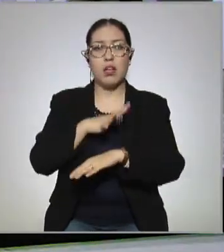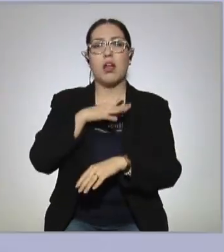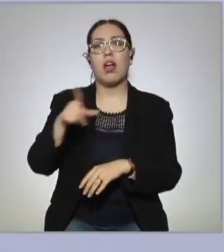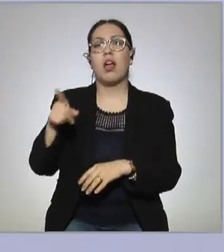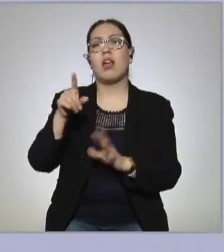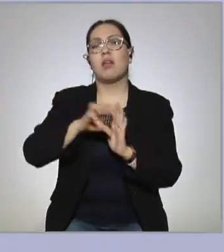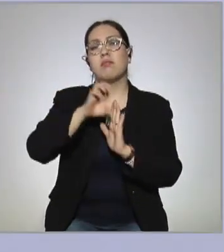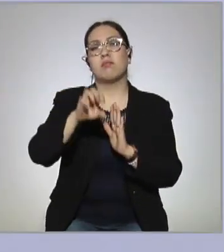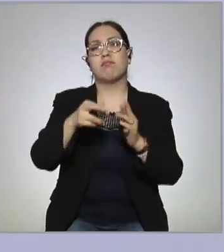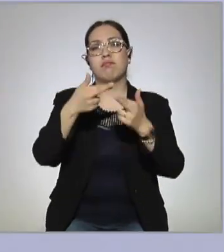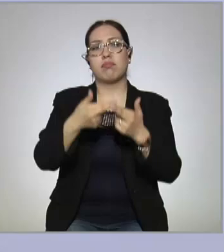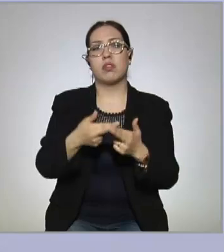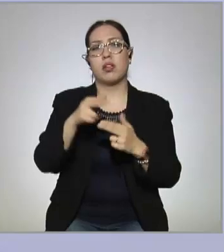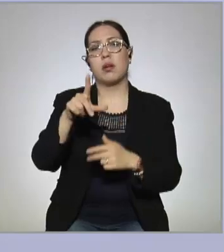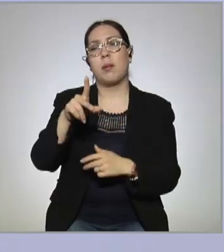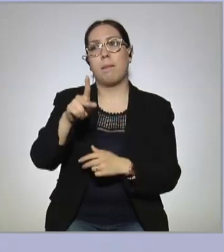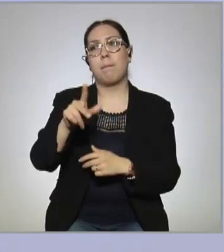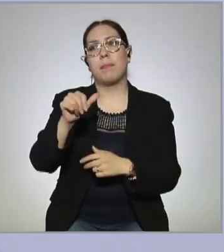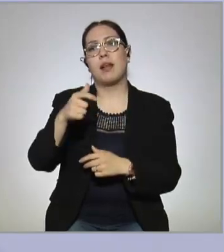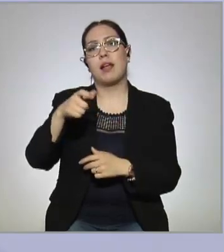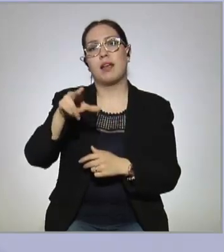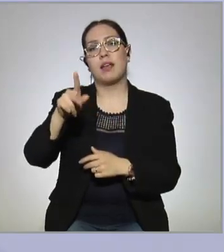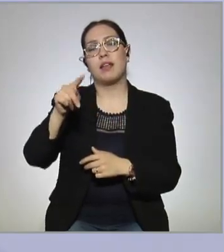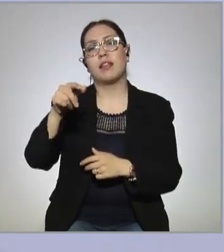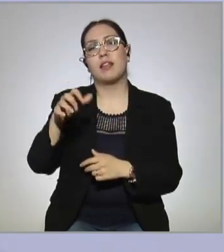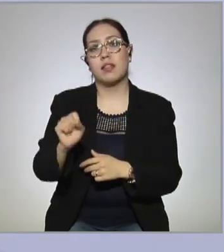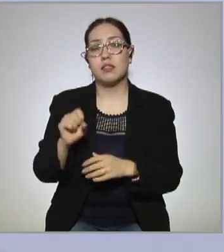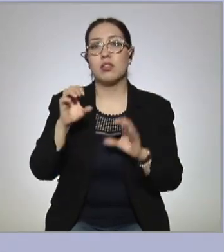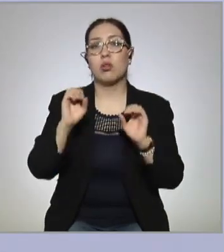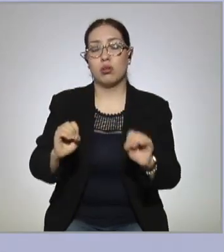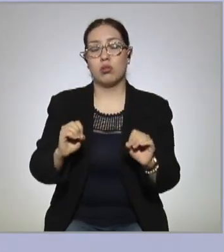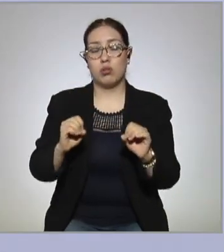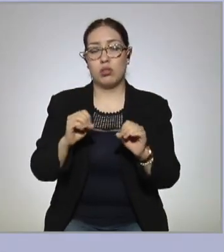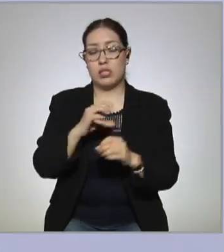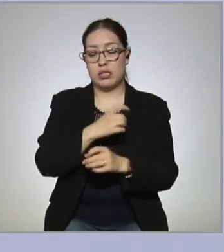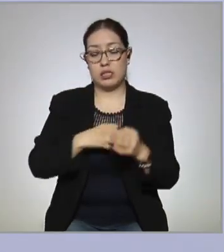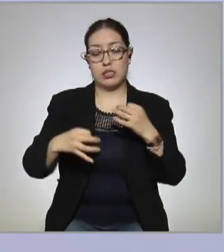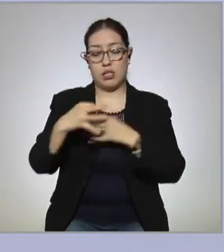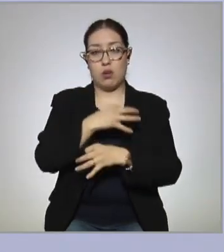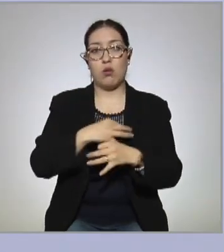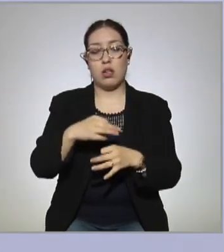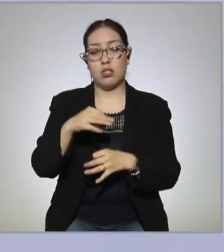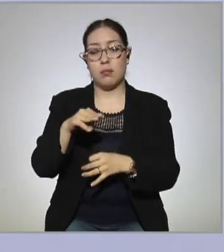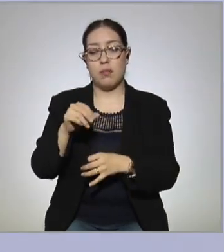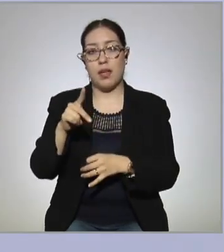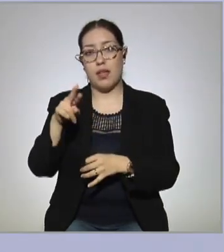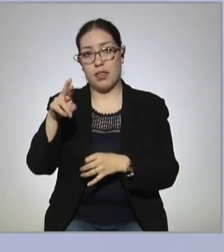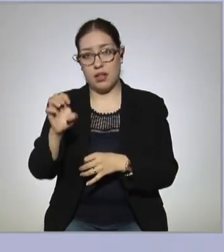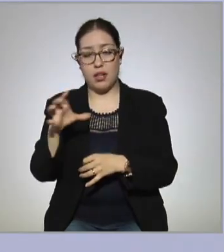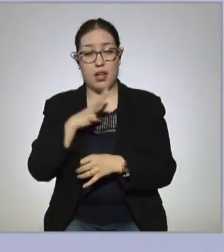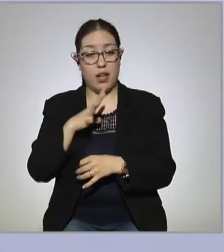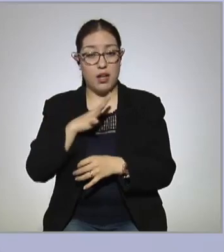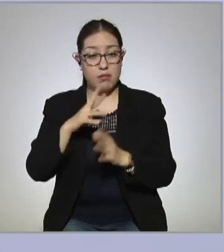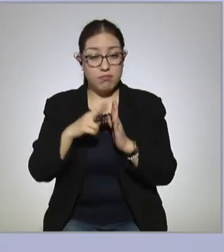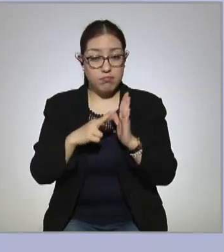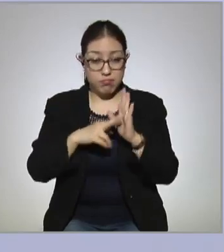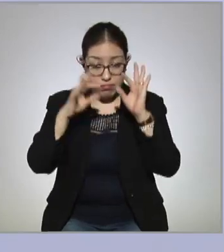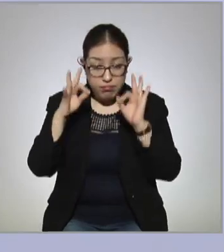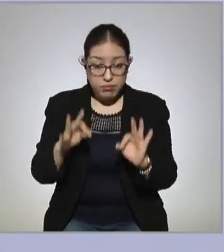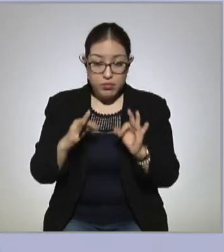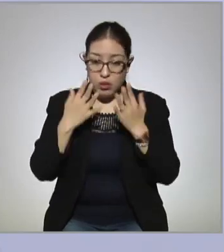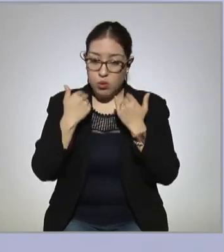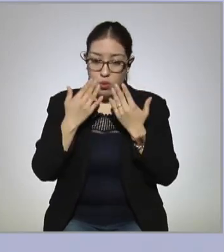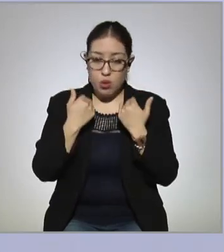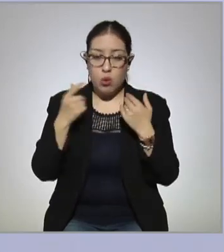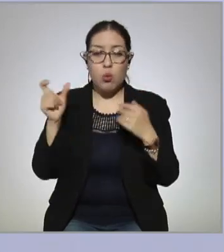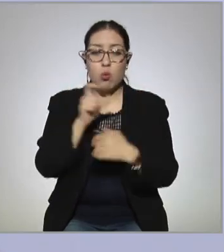o también este concentrado de células madre, que desafortunadamente no hay una norma oficial que nos diga a